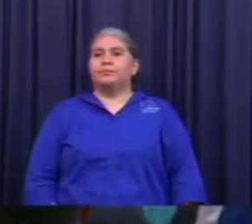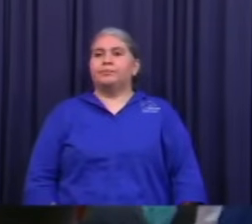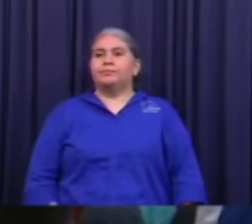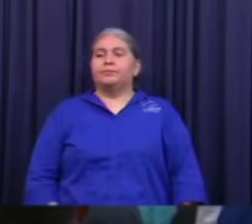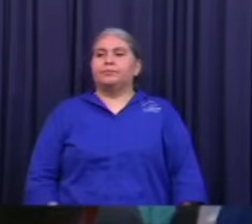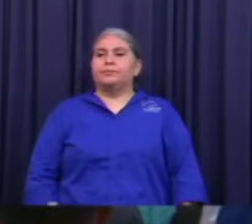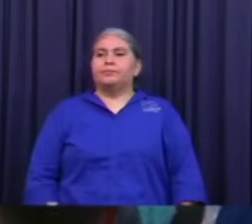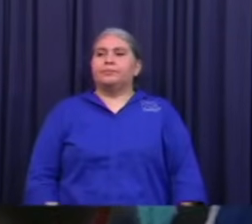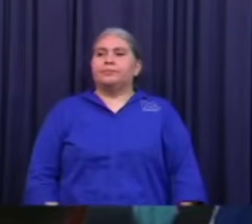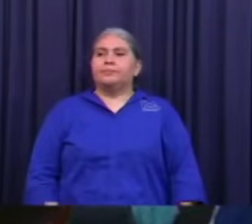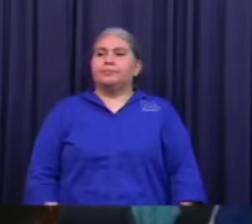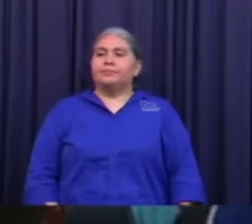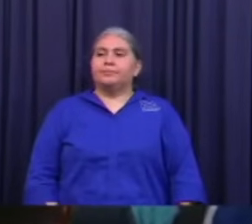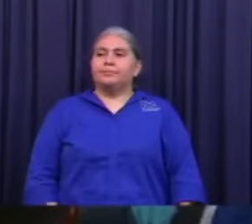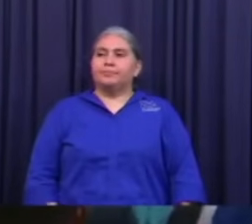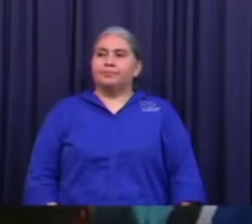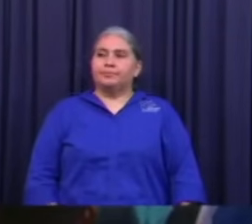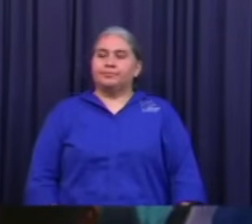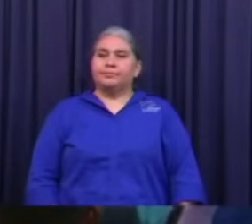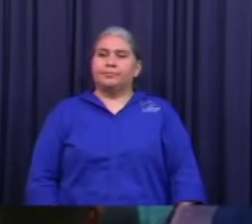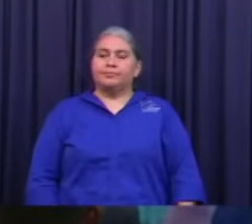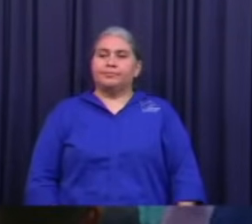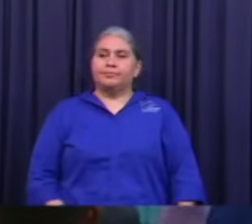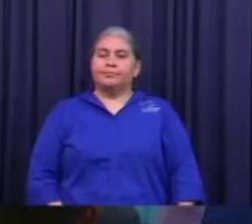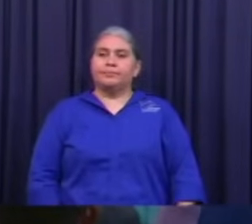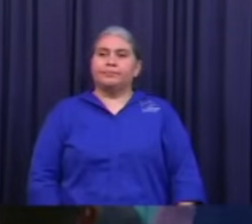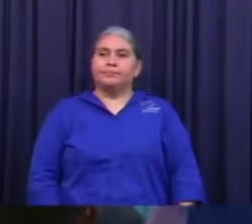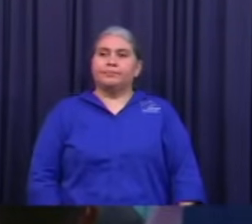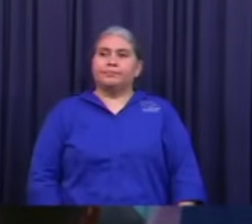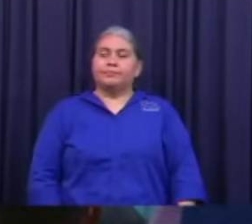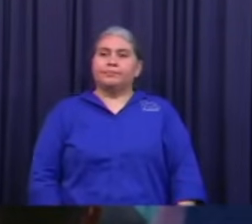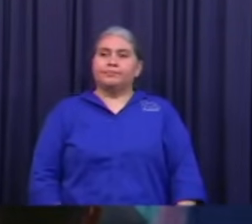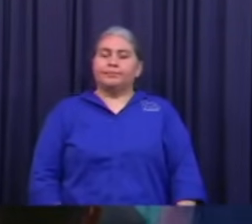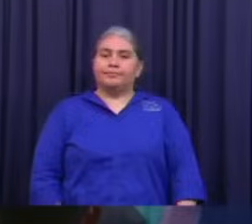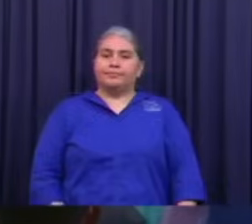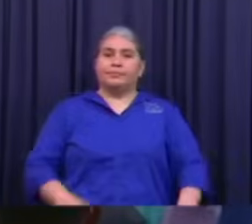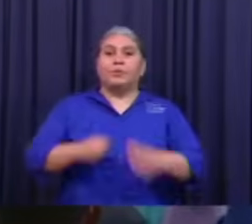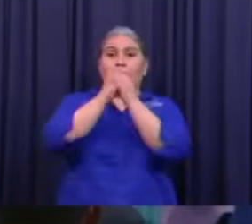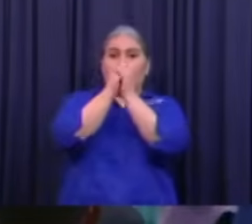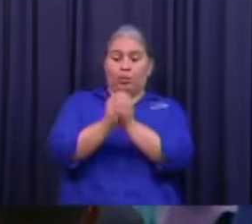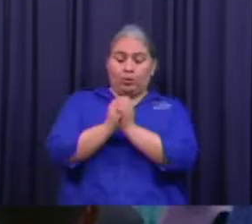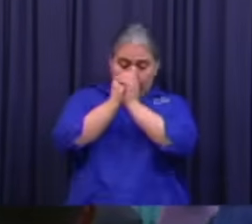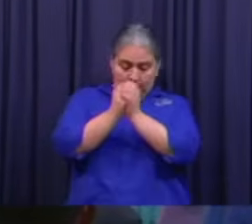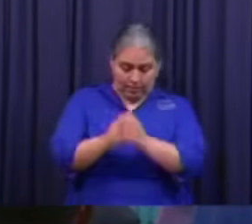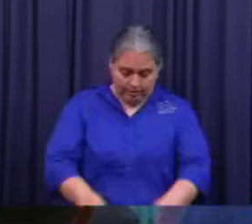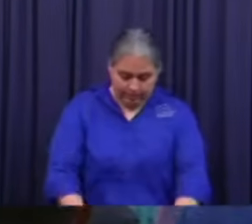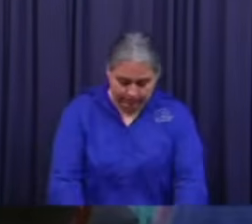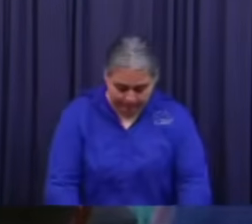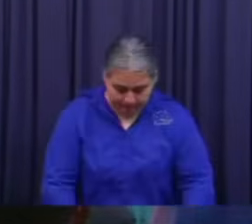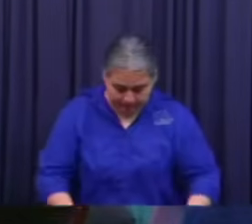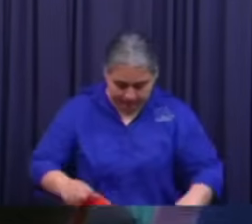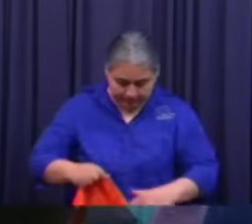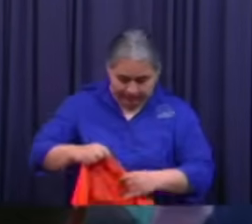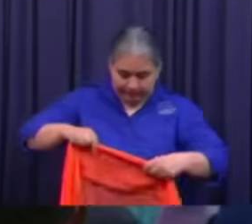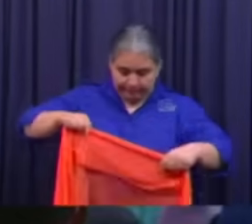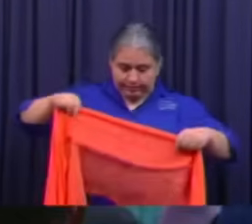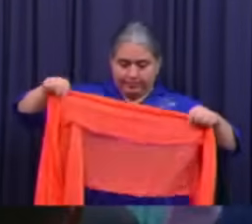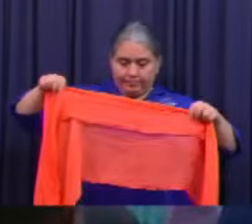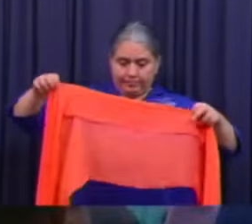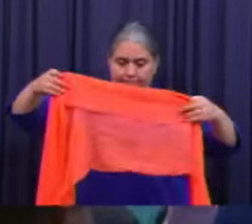imagino Entonces vamos a hacer una oración vamos a hacer una oración Padre en el nombre de